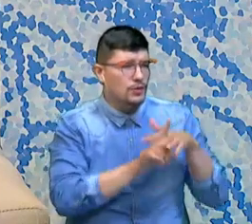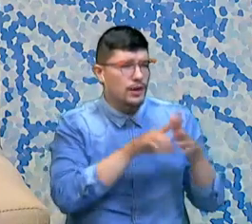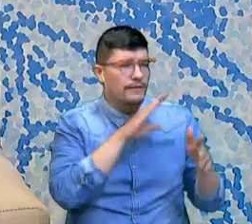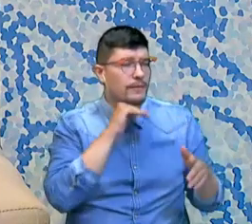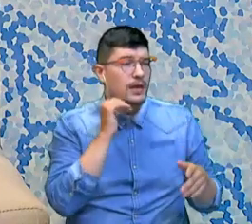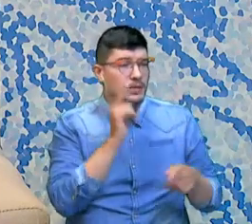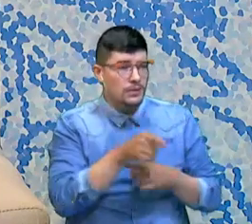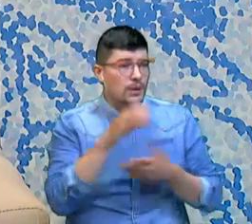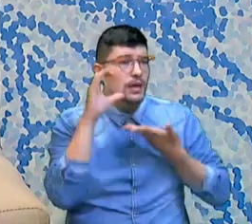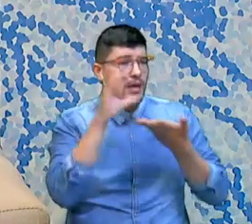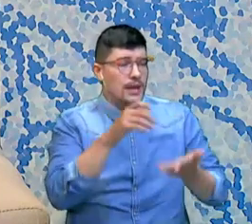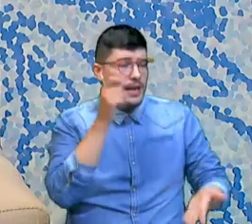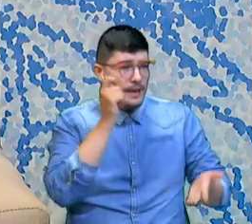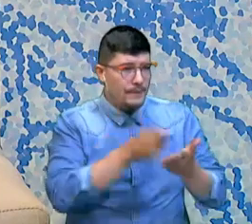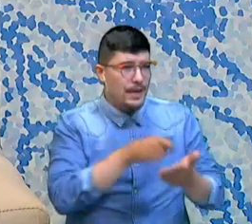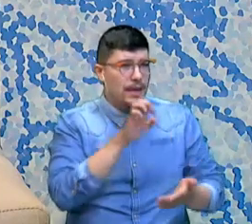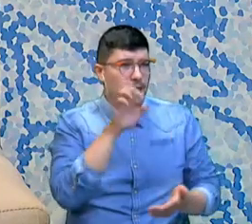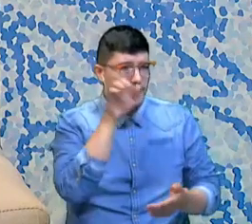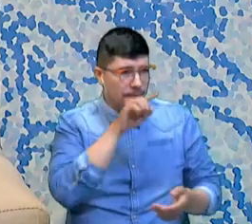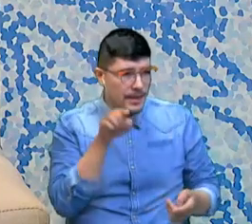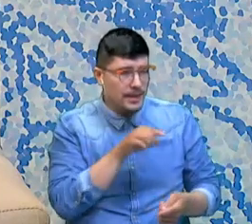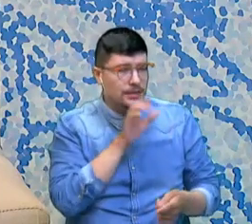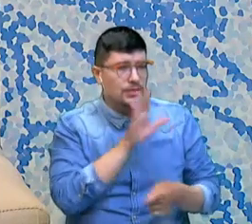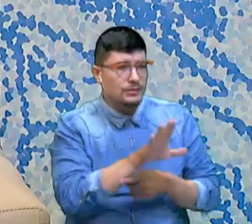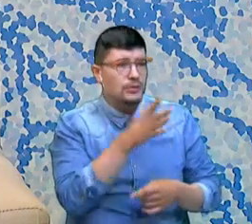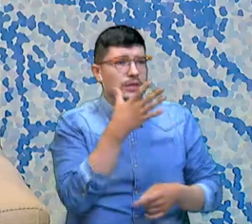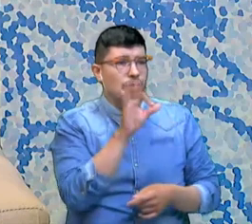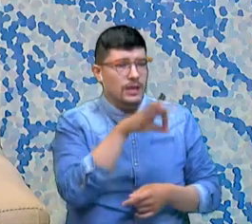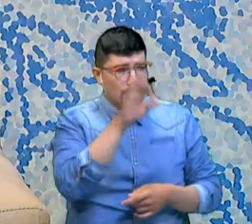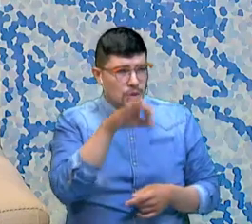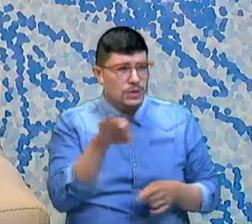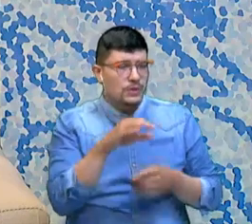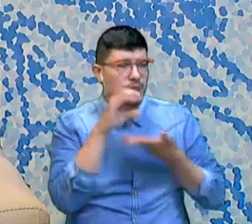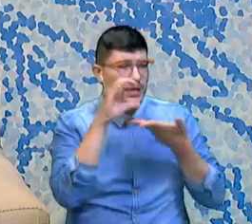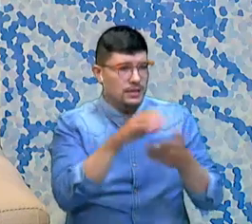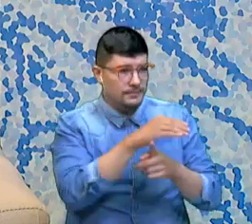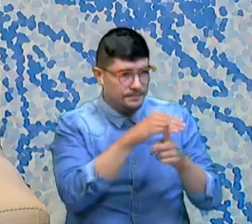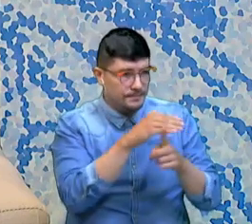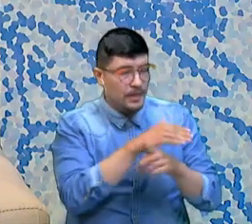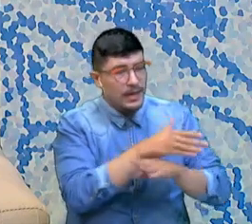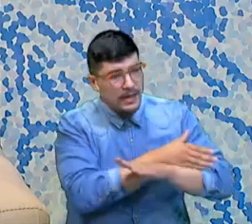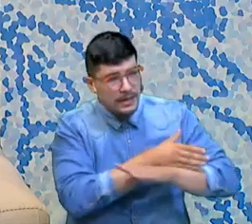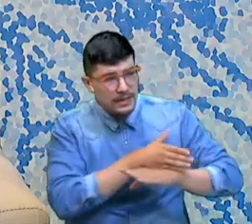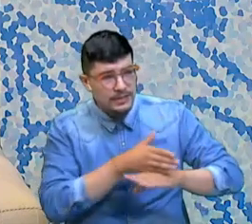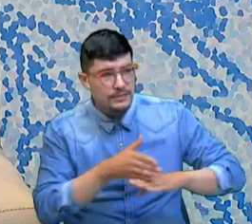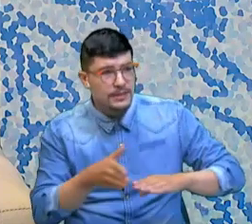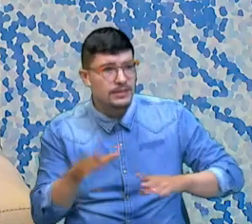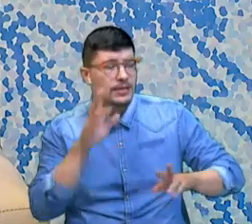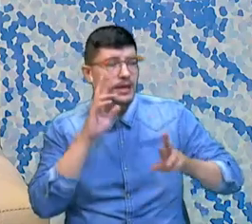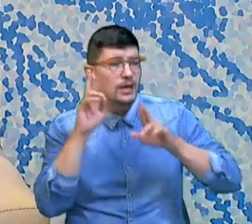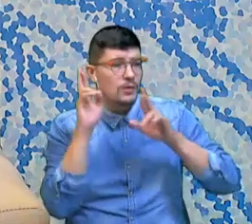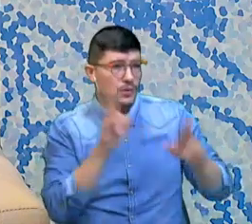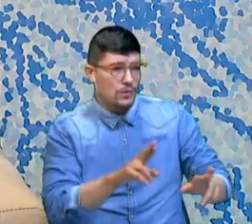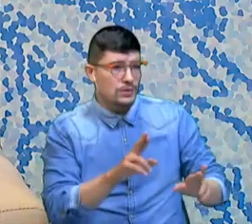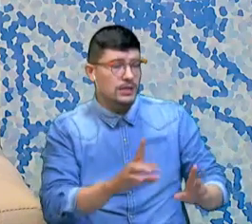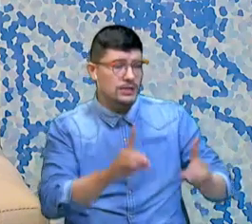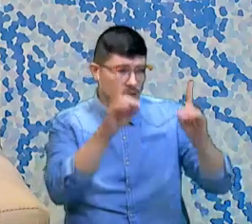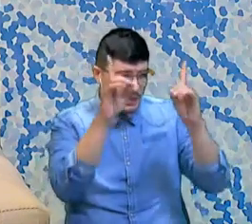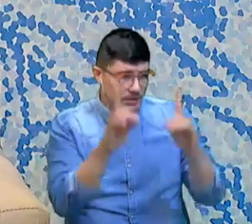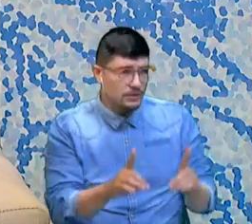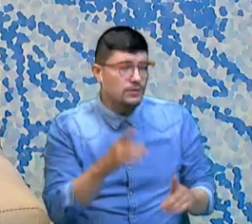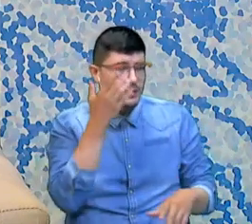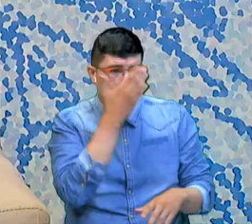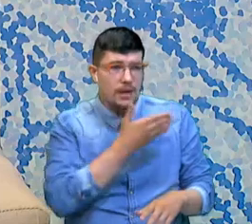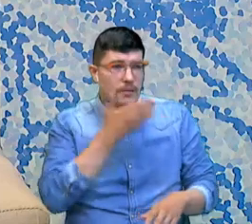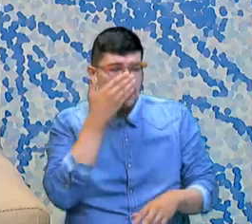la EPS, como dice usted, por el 50%, y posteriormente se decide o se llega a